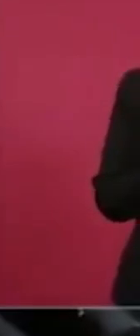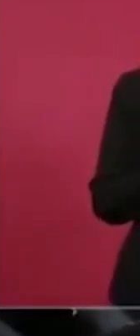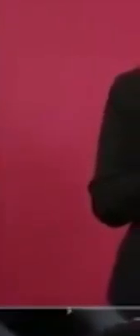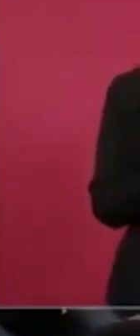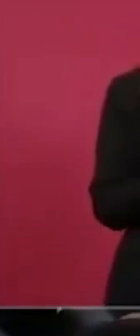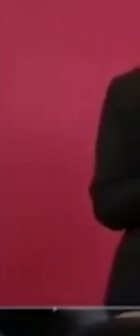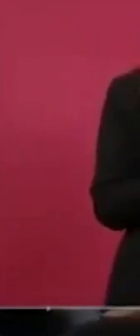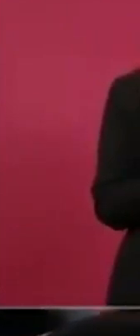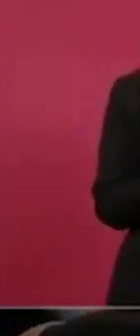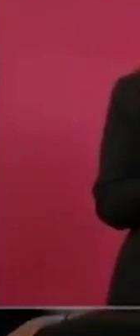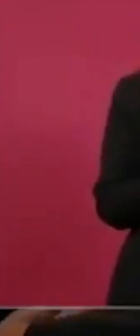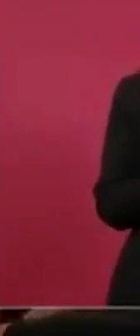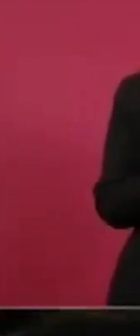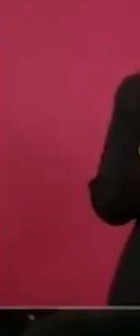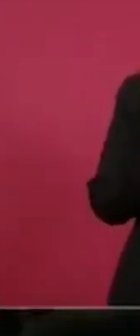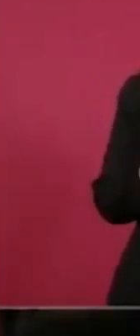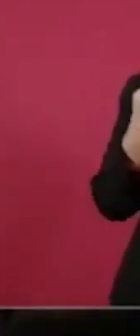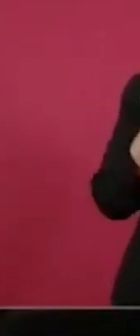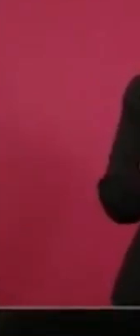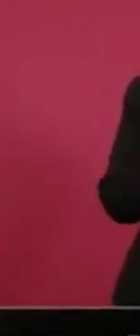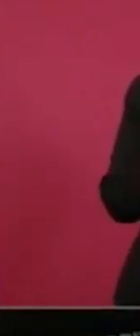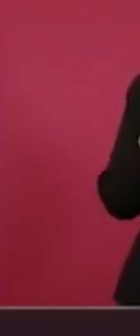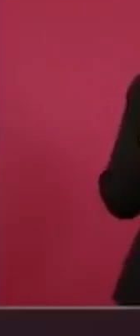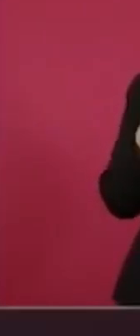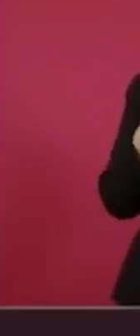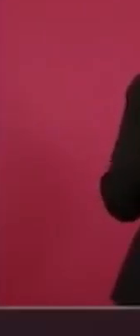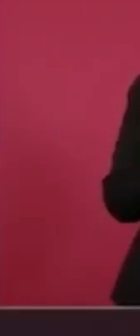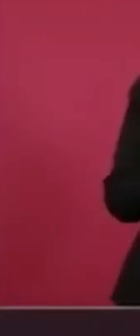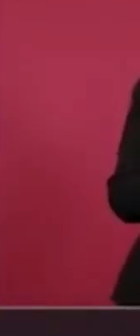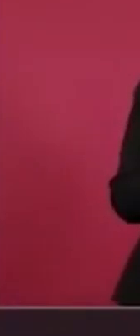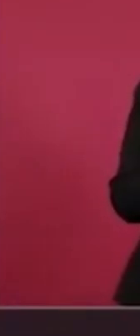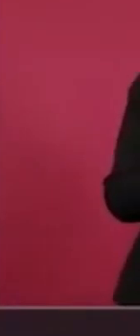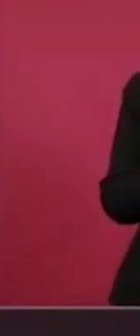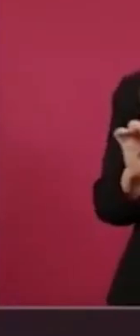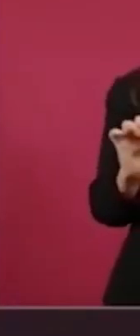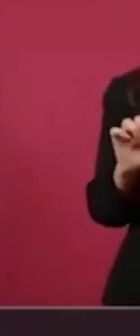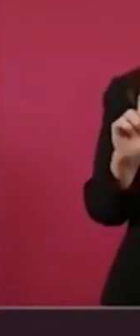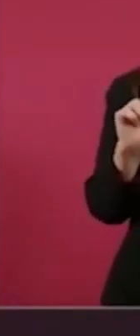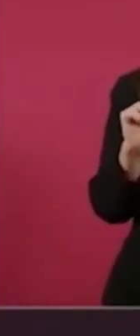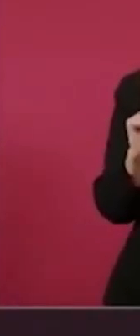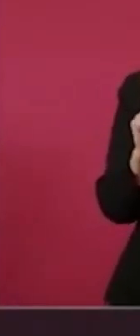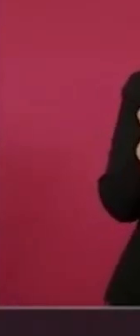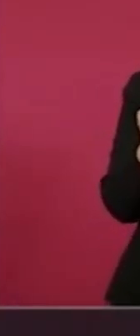creo que es de 1925 la carta,